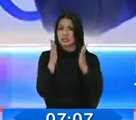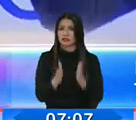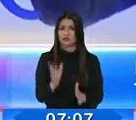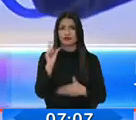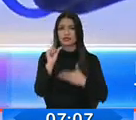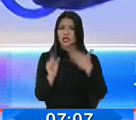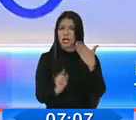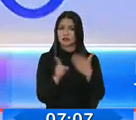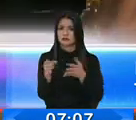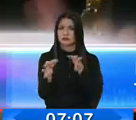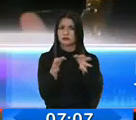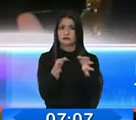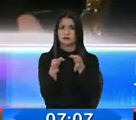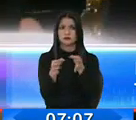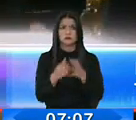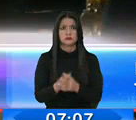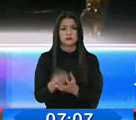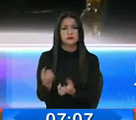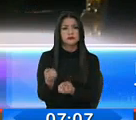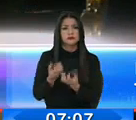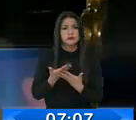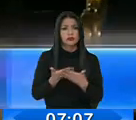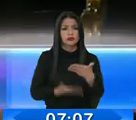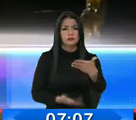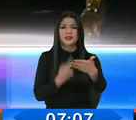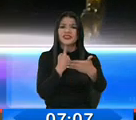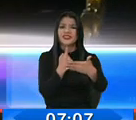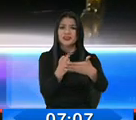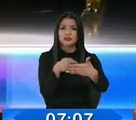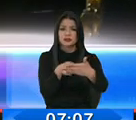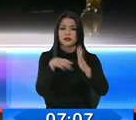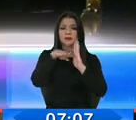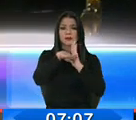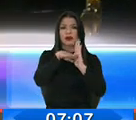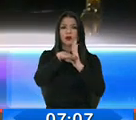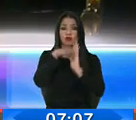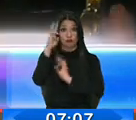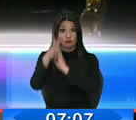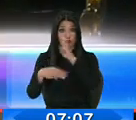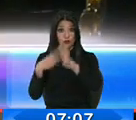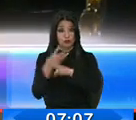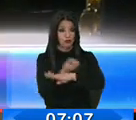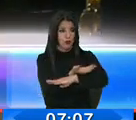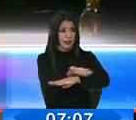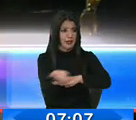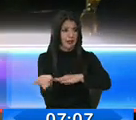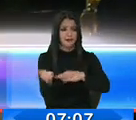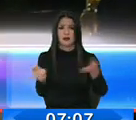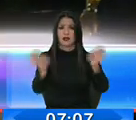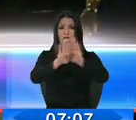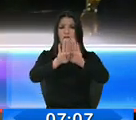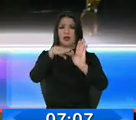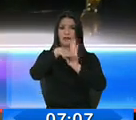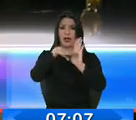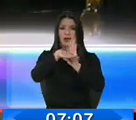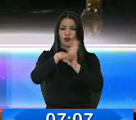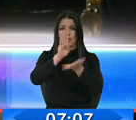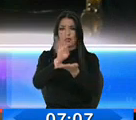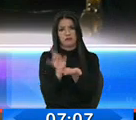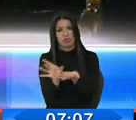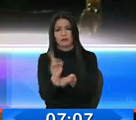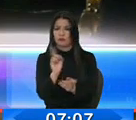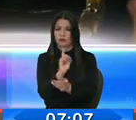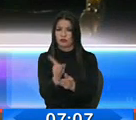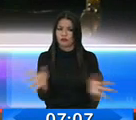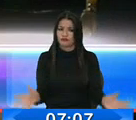Richard Martínez. El informe como tal no dice que el Banco Mundial sugiere cerrar el BIES, sino que sugiere